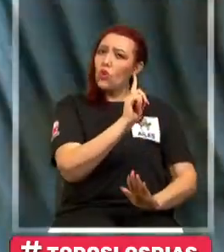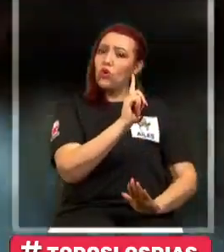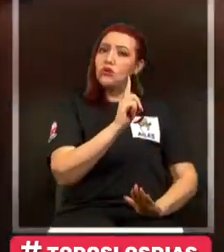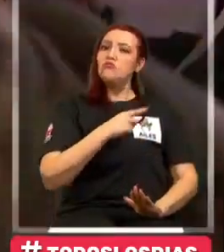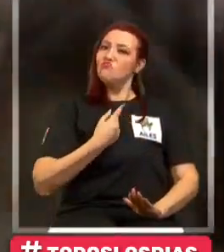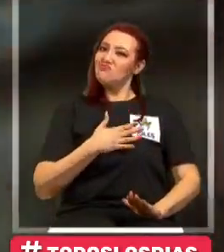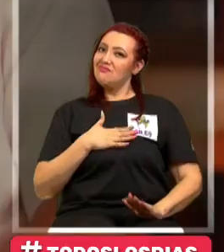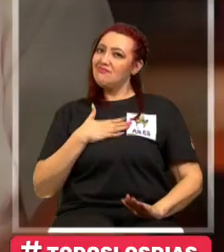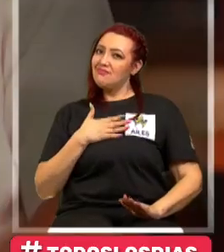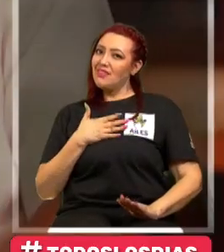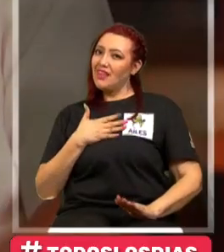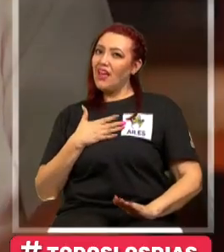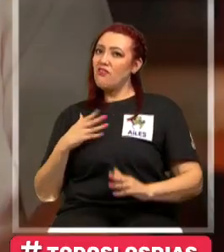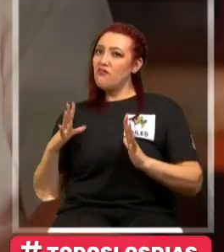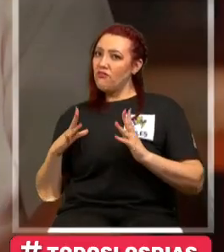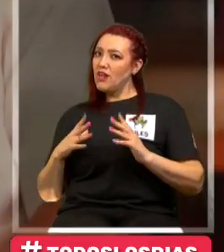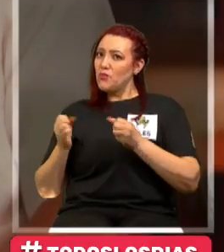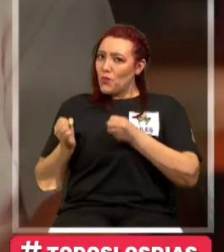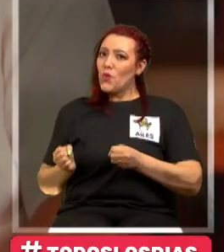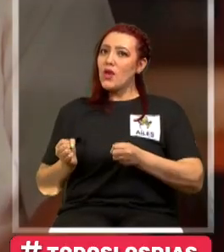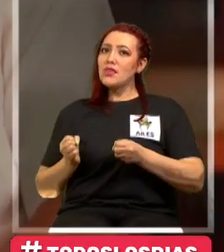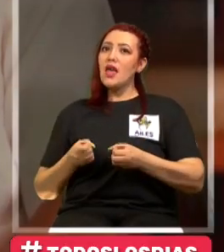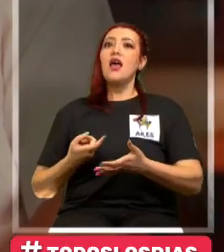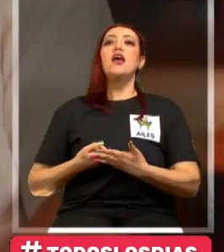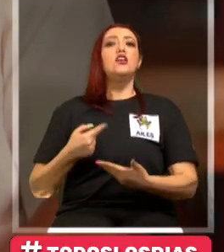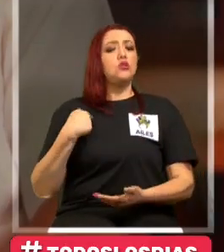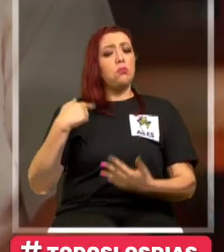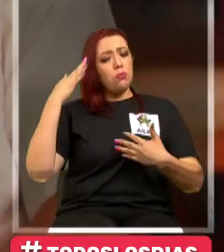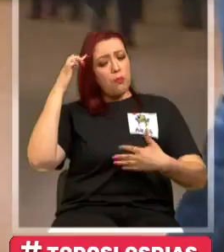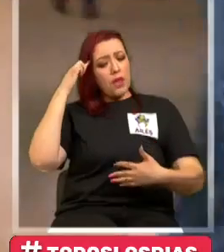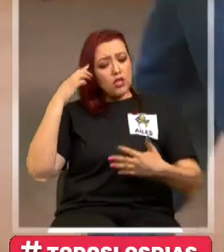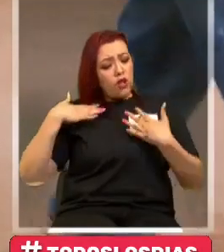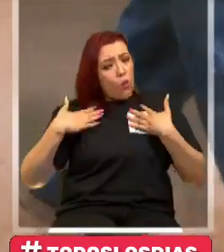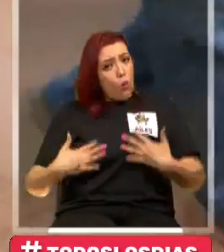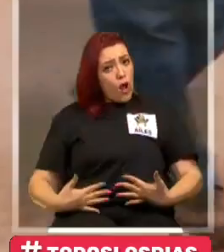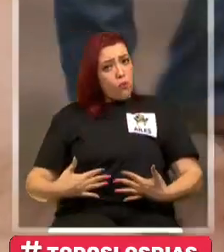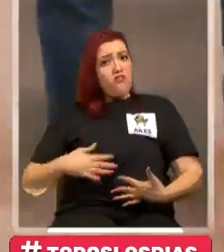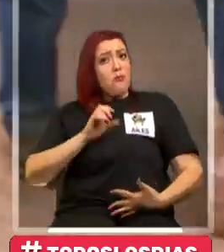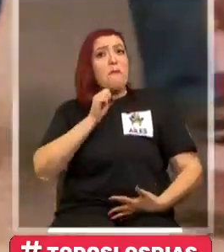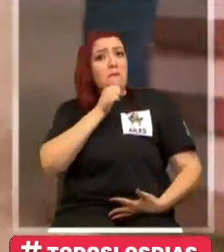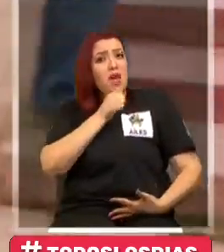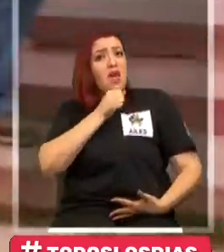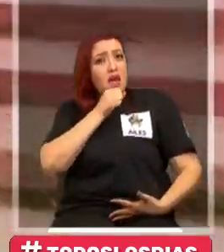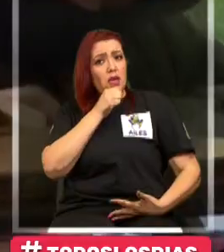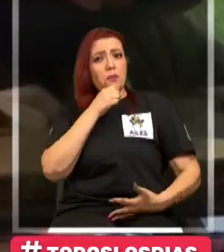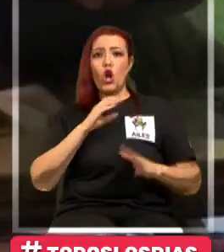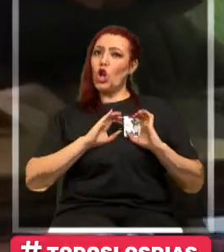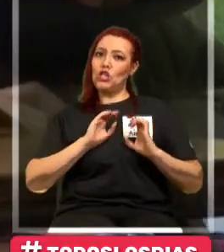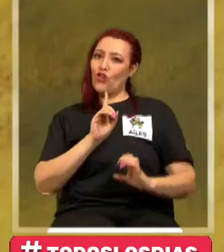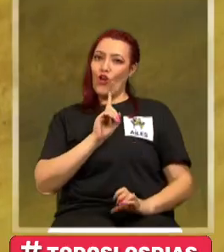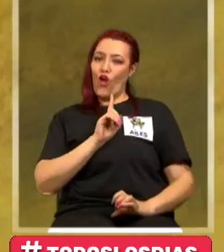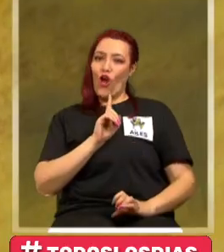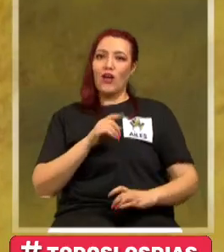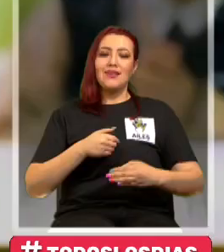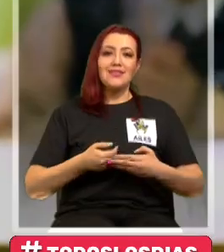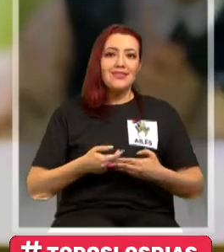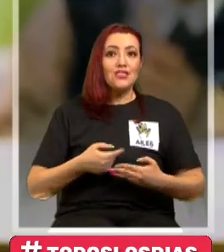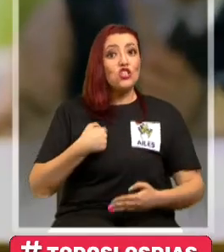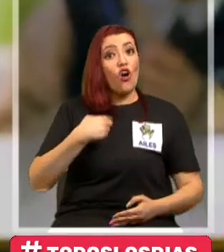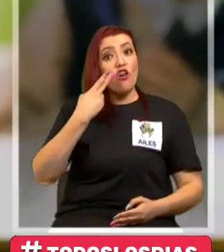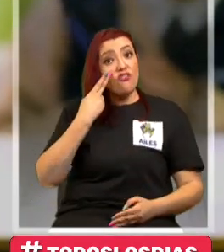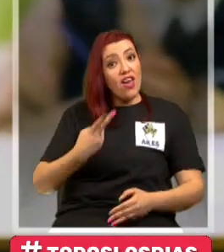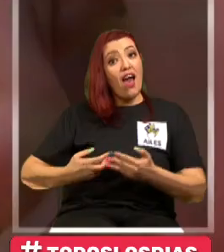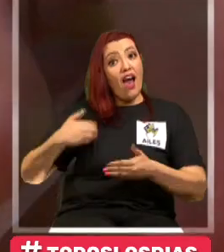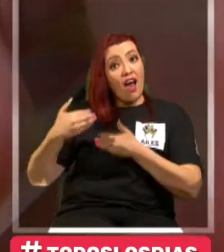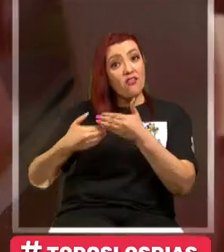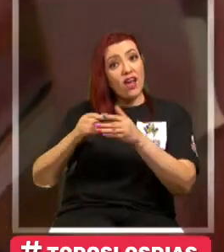de hacer feliz a David. Yo creo que el cuerpo se va envejeciendo, pero no el corazón. Porque uno ve que también él ha avanzado, que